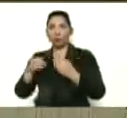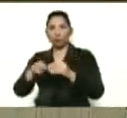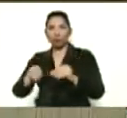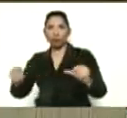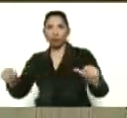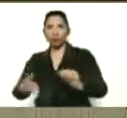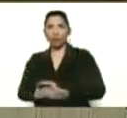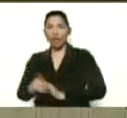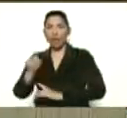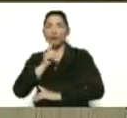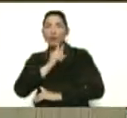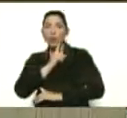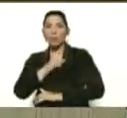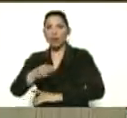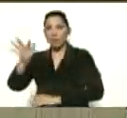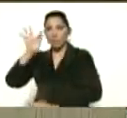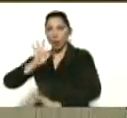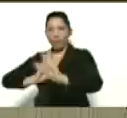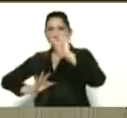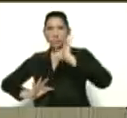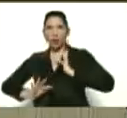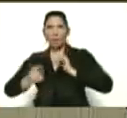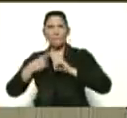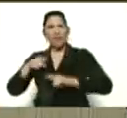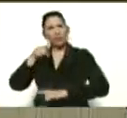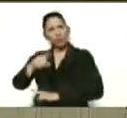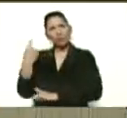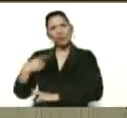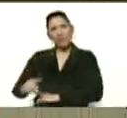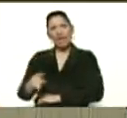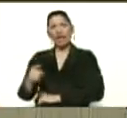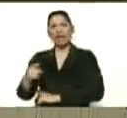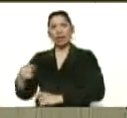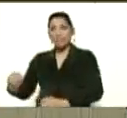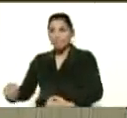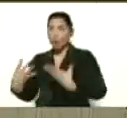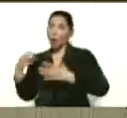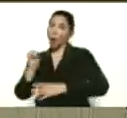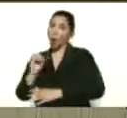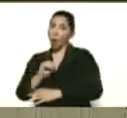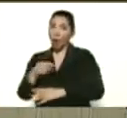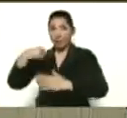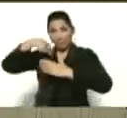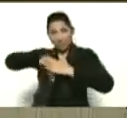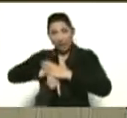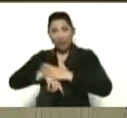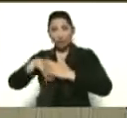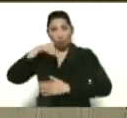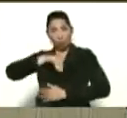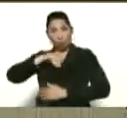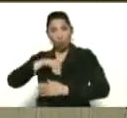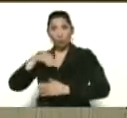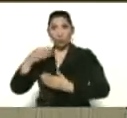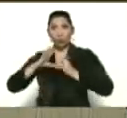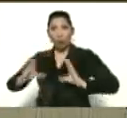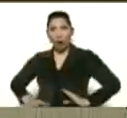llama infestado con ese. Pero si usted tiene un virus o una bacteria en el interior de su cuerpo que se multiplica, se llama